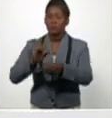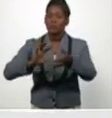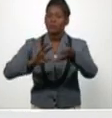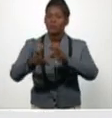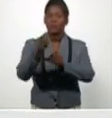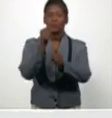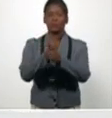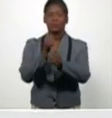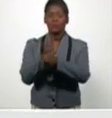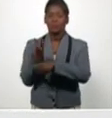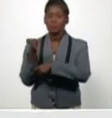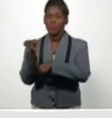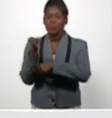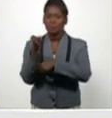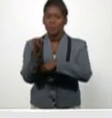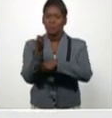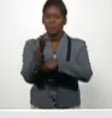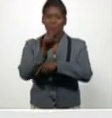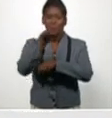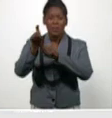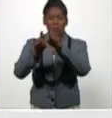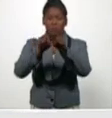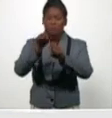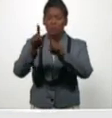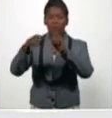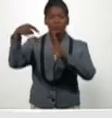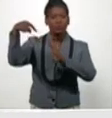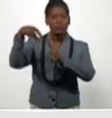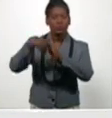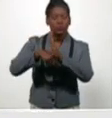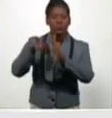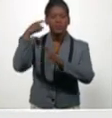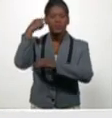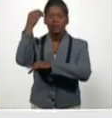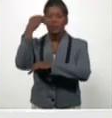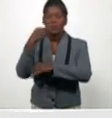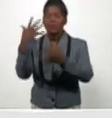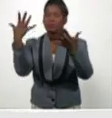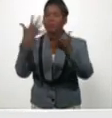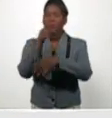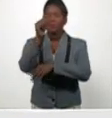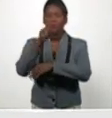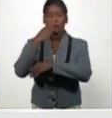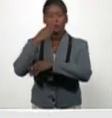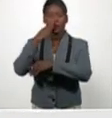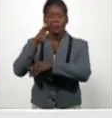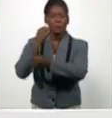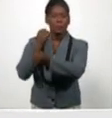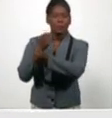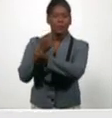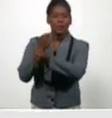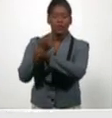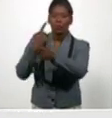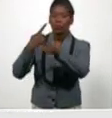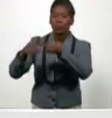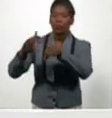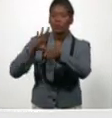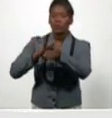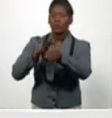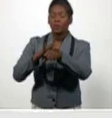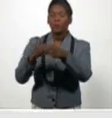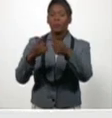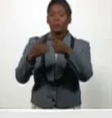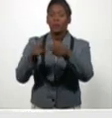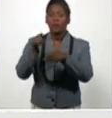detectar a esa persona vulnerable o no vulnerable que a lo mejor no tiene la percepción de riesgo y